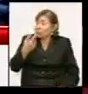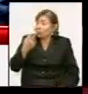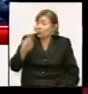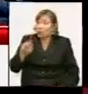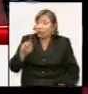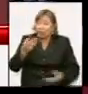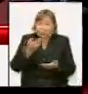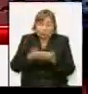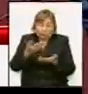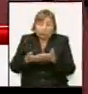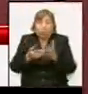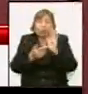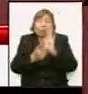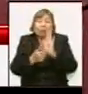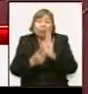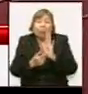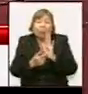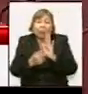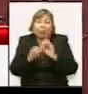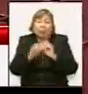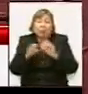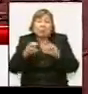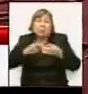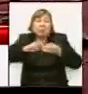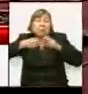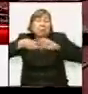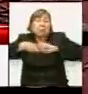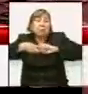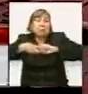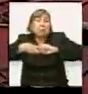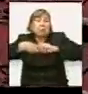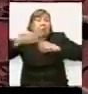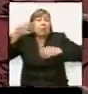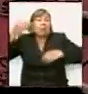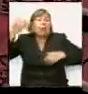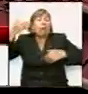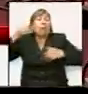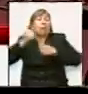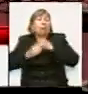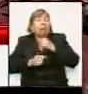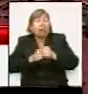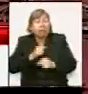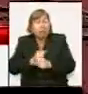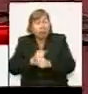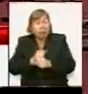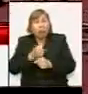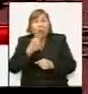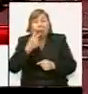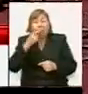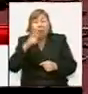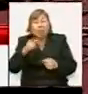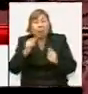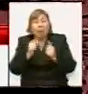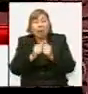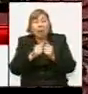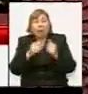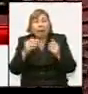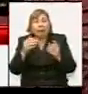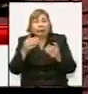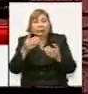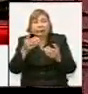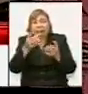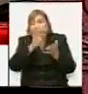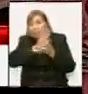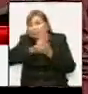el argumento más contundente. Si es un problema que data de muchos años, estaríamos hablando de una omisión